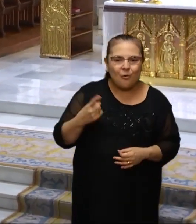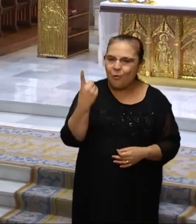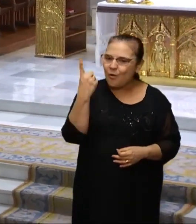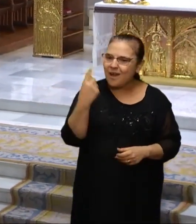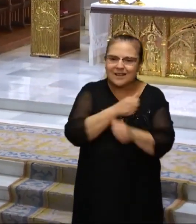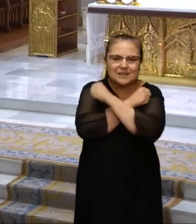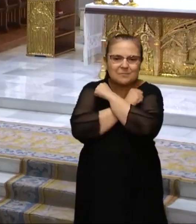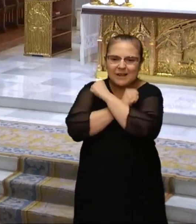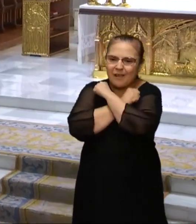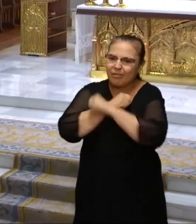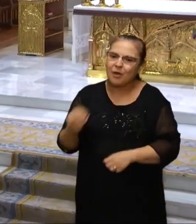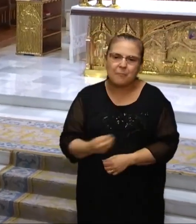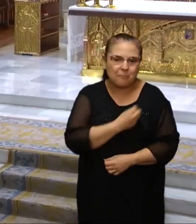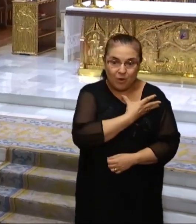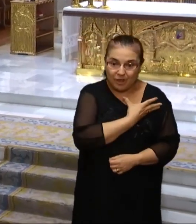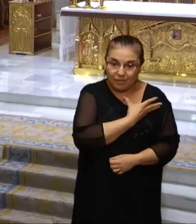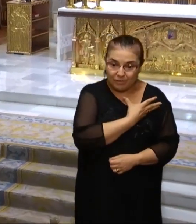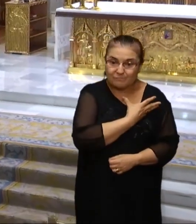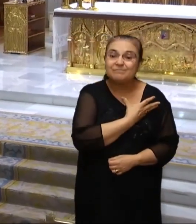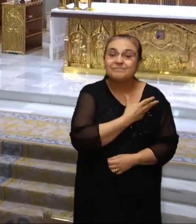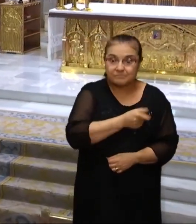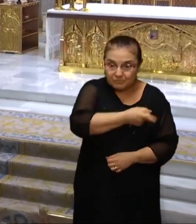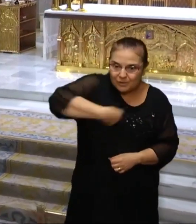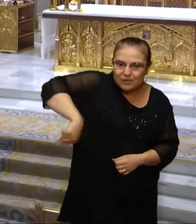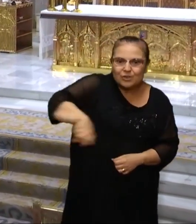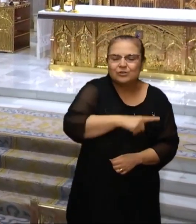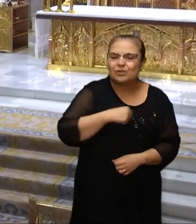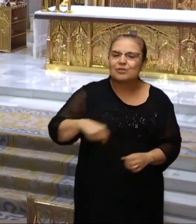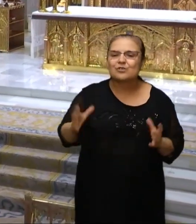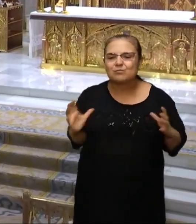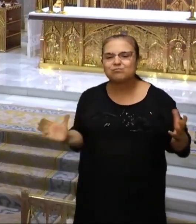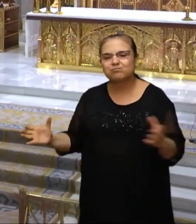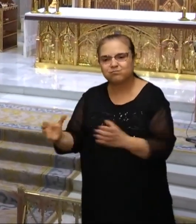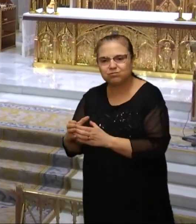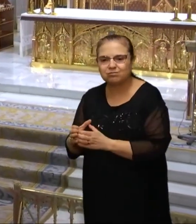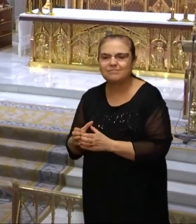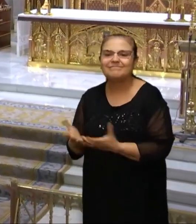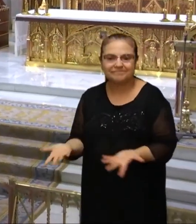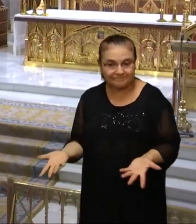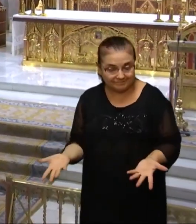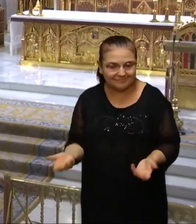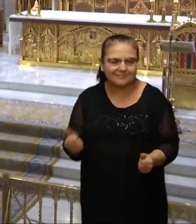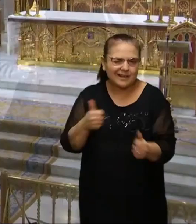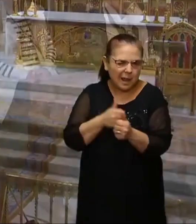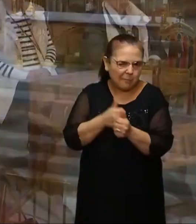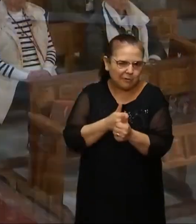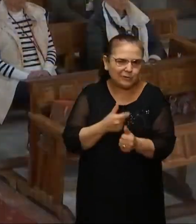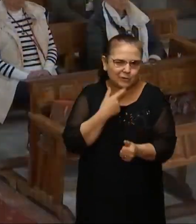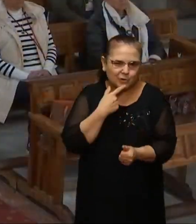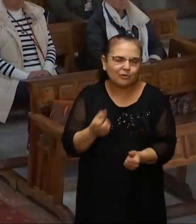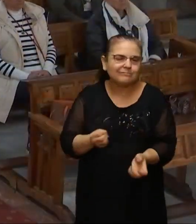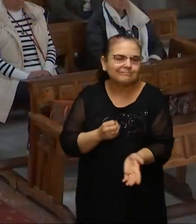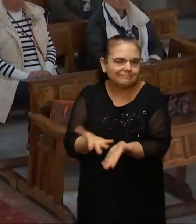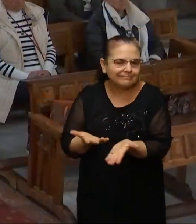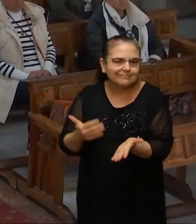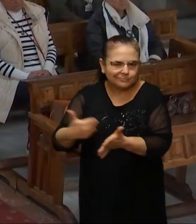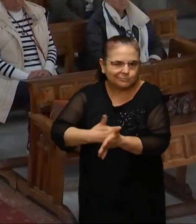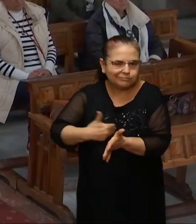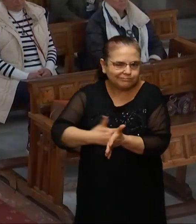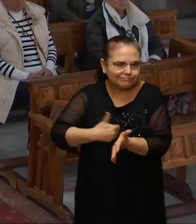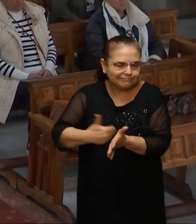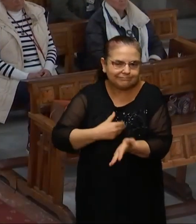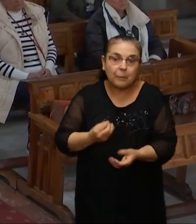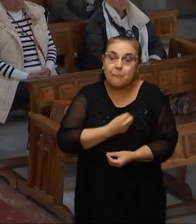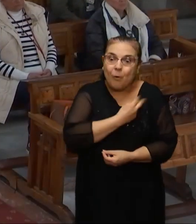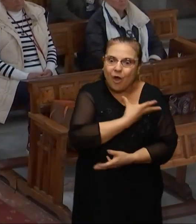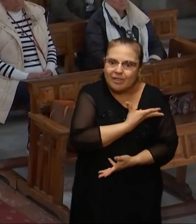esperanza de la vocación a la que habéis sido convocados otra vez nos lo va diciendo el apóstol de manera magistral esa es nuestra vocación eso es a